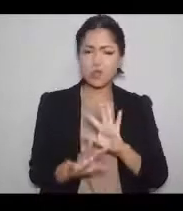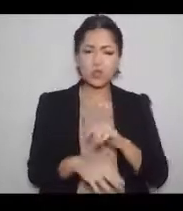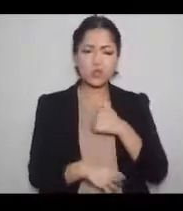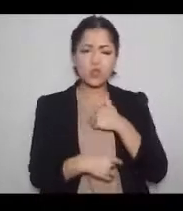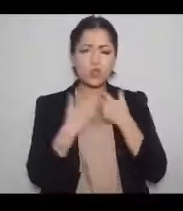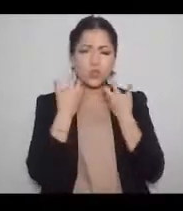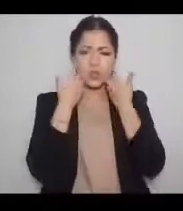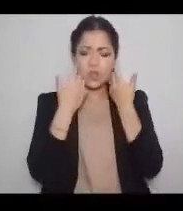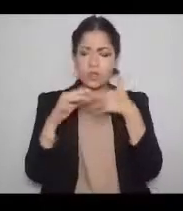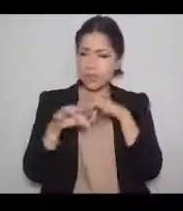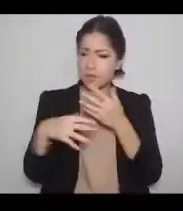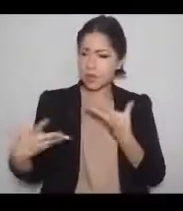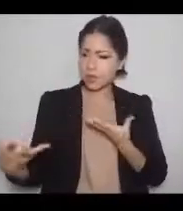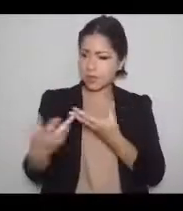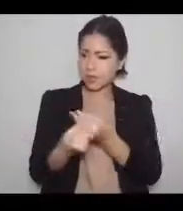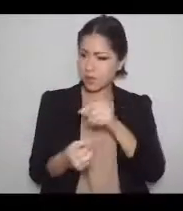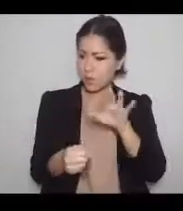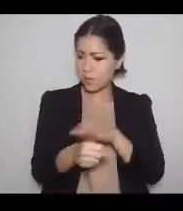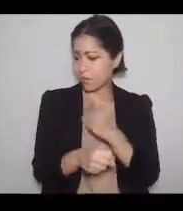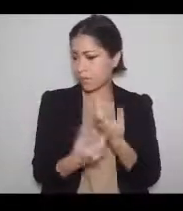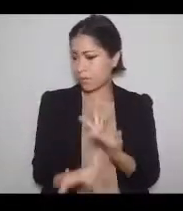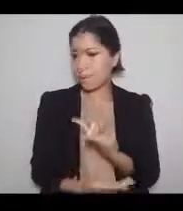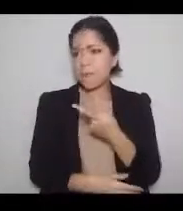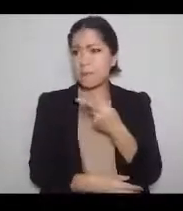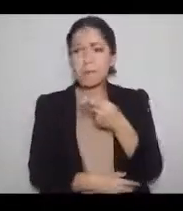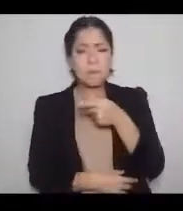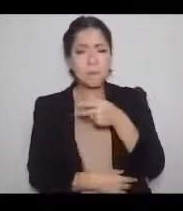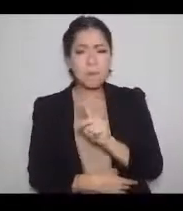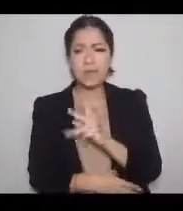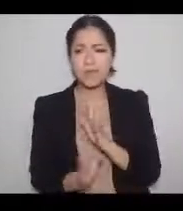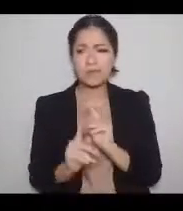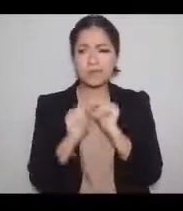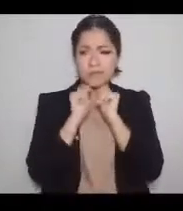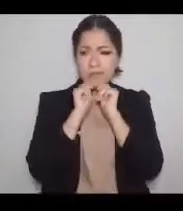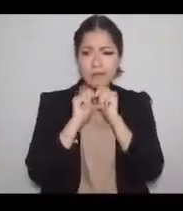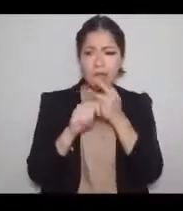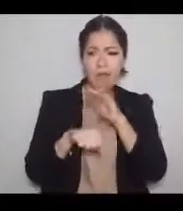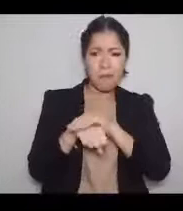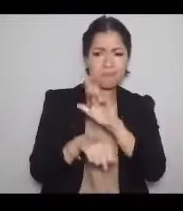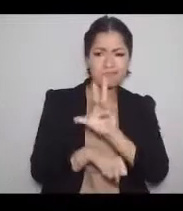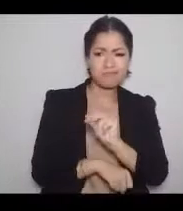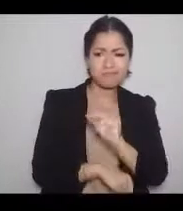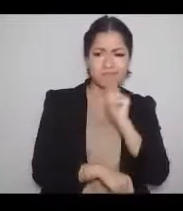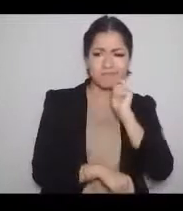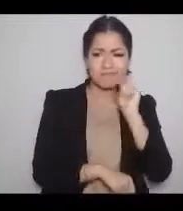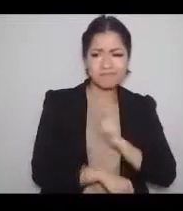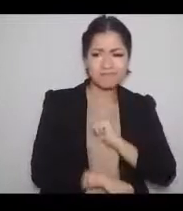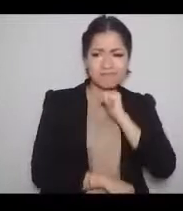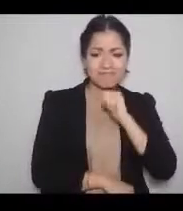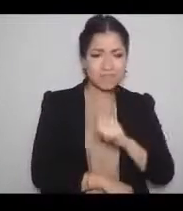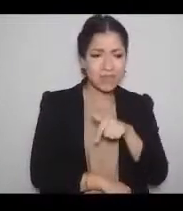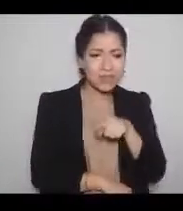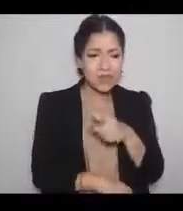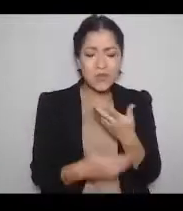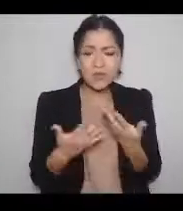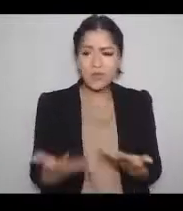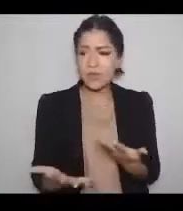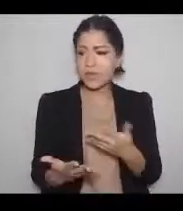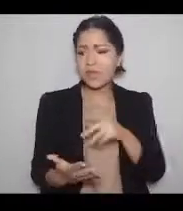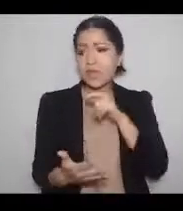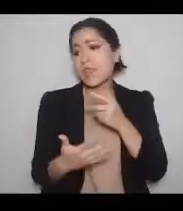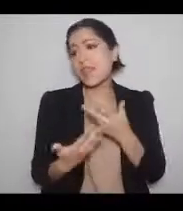iremos explorando, pero no es un asunto de simpatía. Tú eres una promesa del teatro universitario que